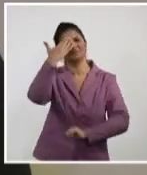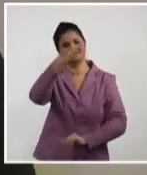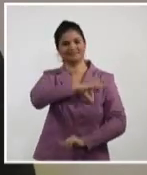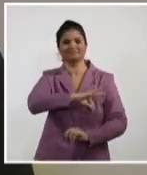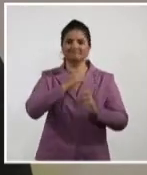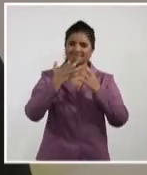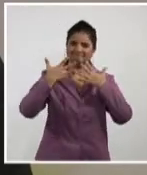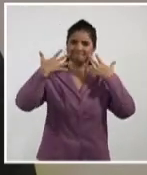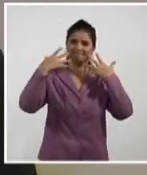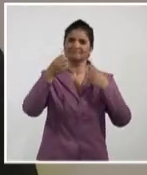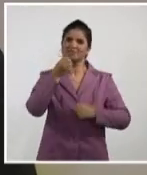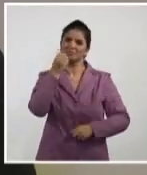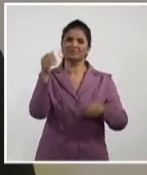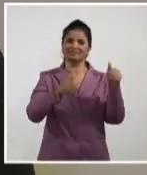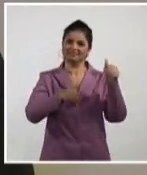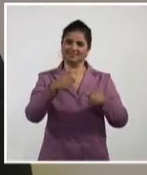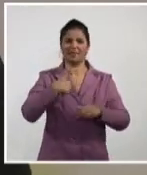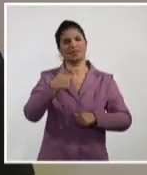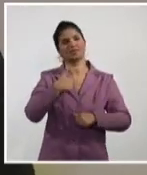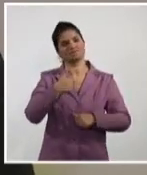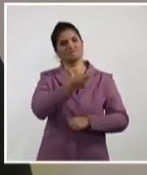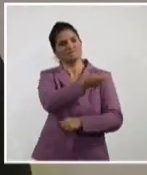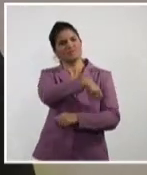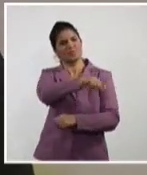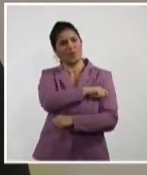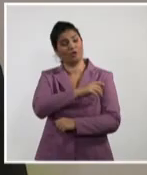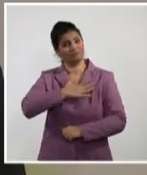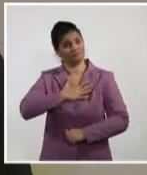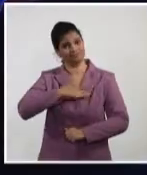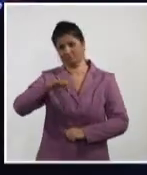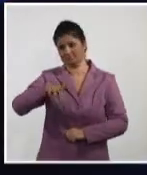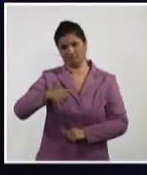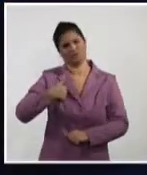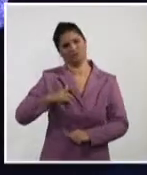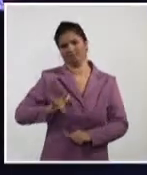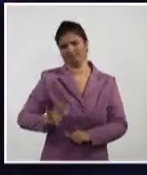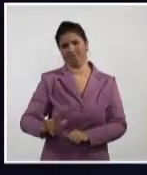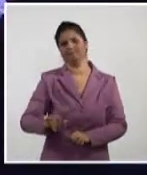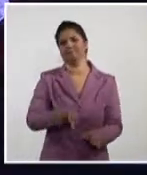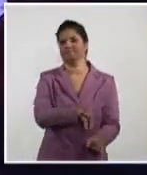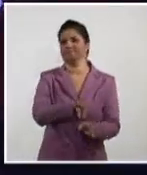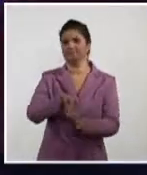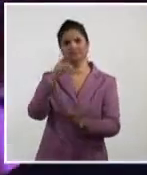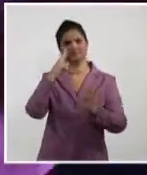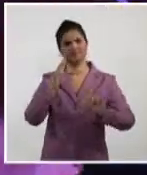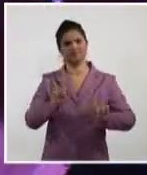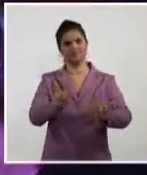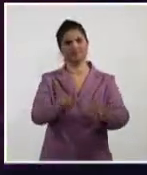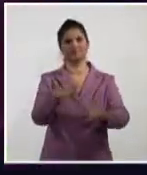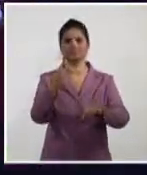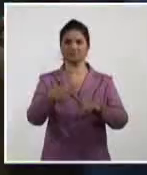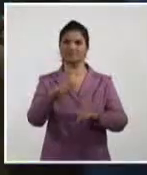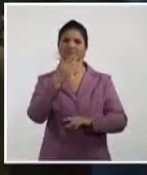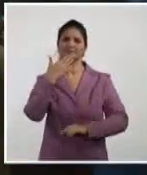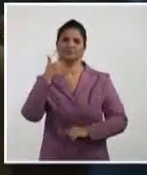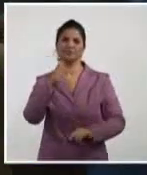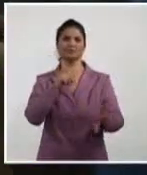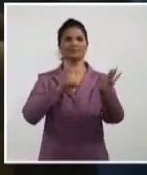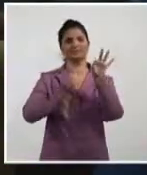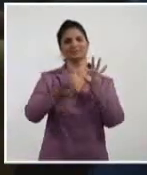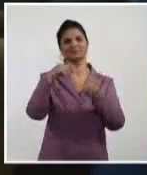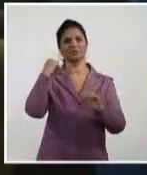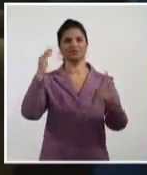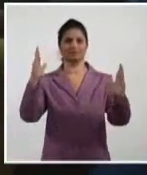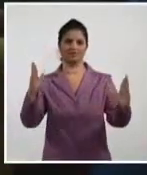de poder regresar aquí a mi pueblo, a donde nací. Reconocen en Pinar del Río a los mejores deportistas del año. Desde